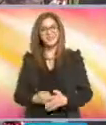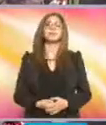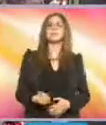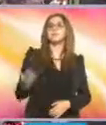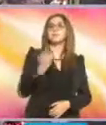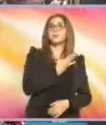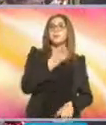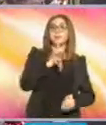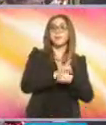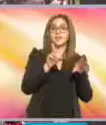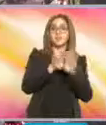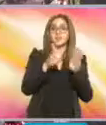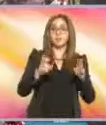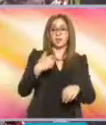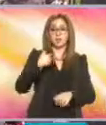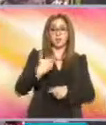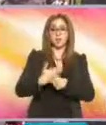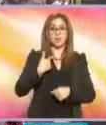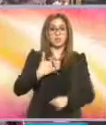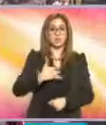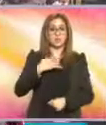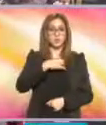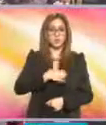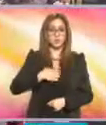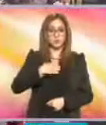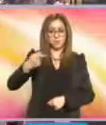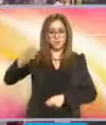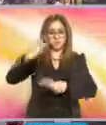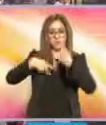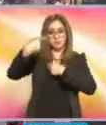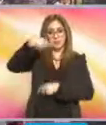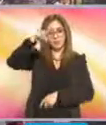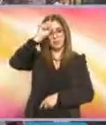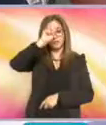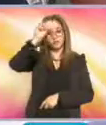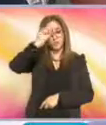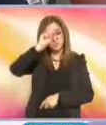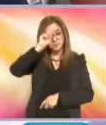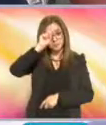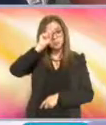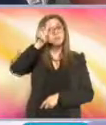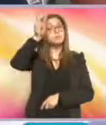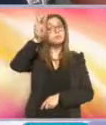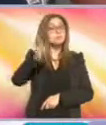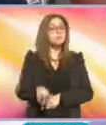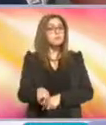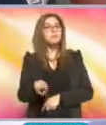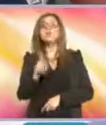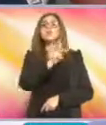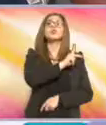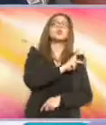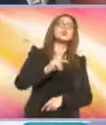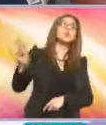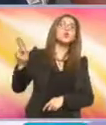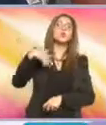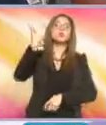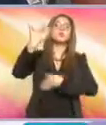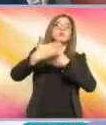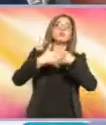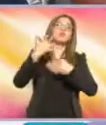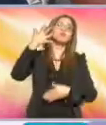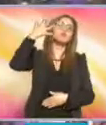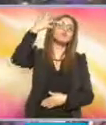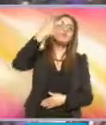Ay, pues bien y más contentas de que nos vas a dar todas estas Todos recomendaciones. estos tips, pues sí, porque la realidad es que obviamente todos vamos a envejecer, es